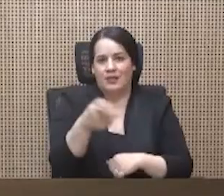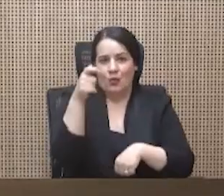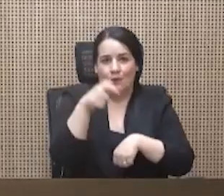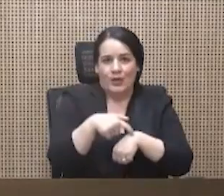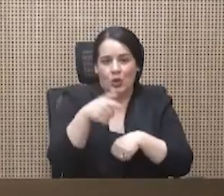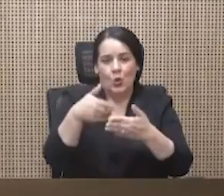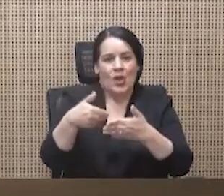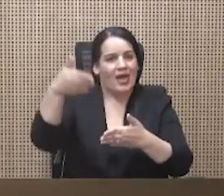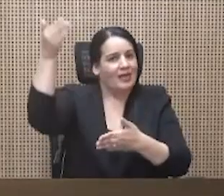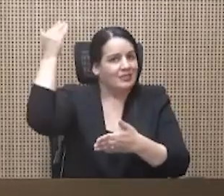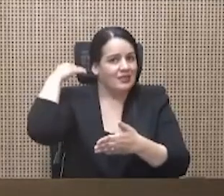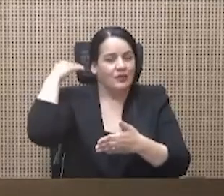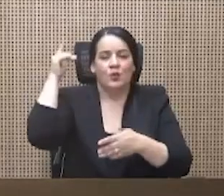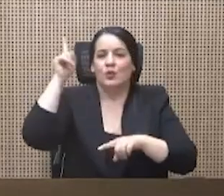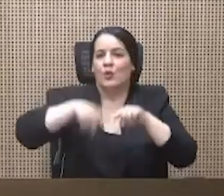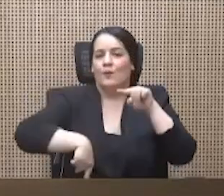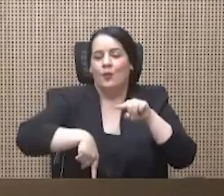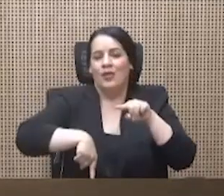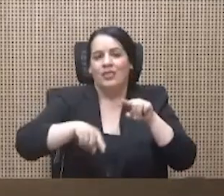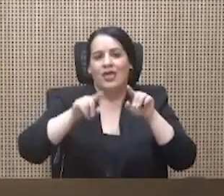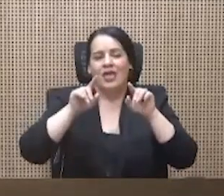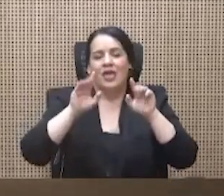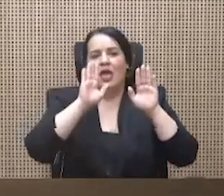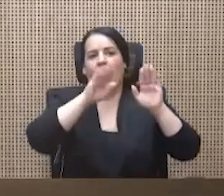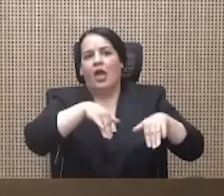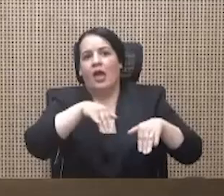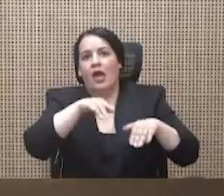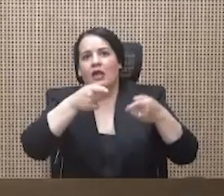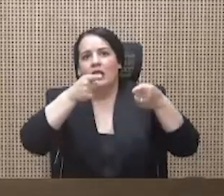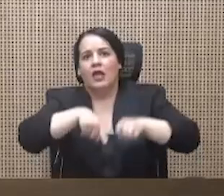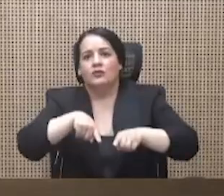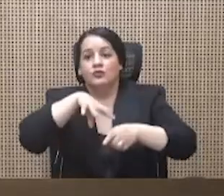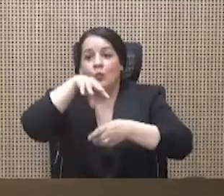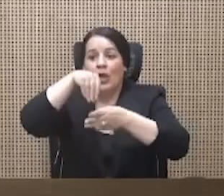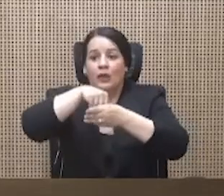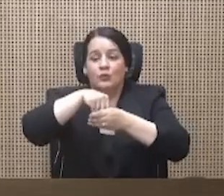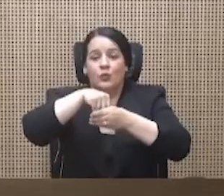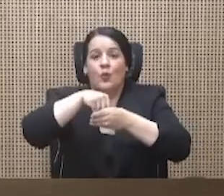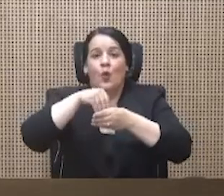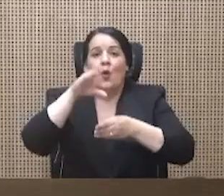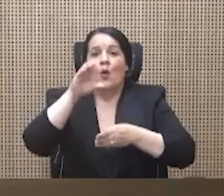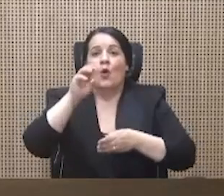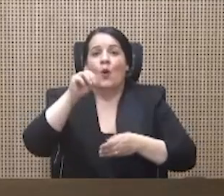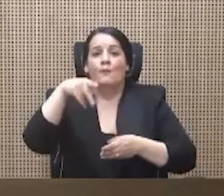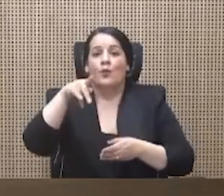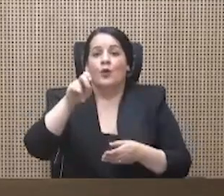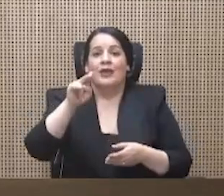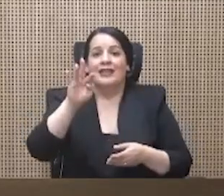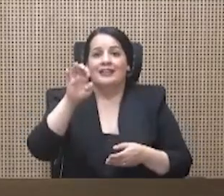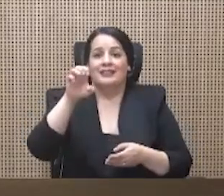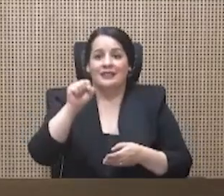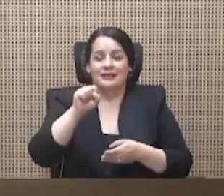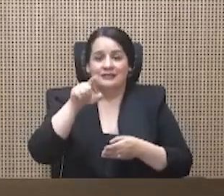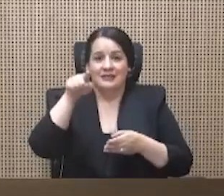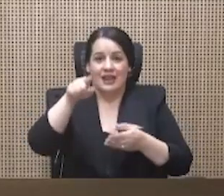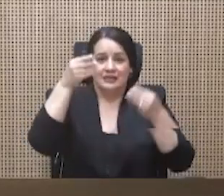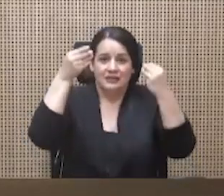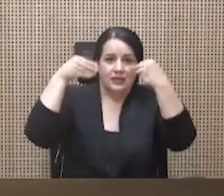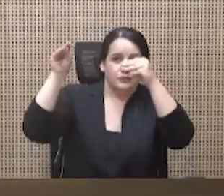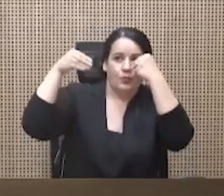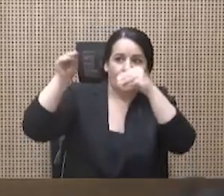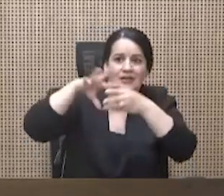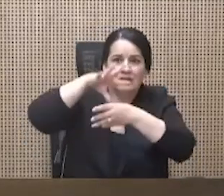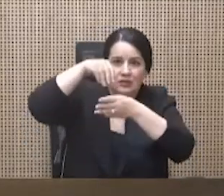anterior. No puede obviarse el hecho de que dentro de los principales componentes de las exportaciones se encuentran los